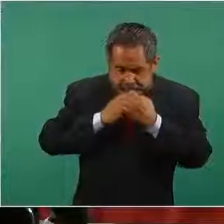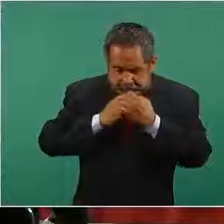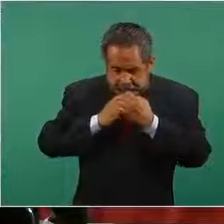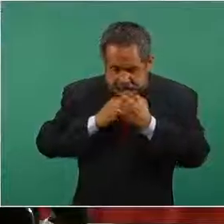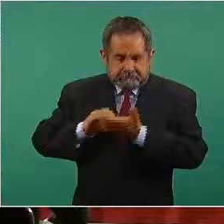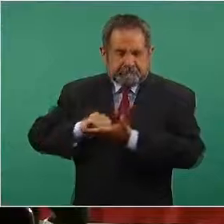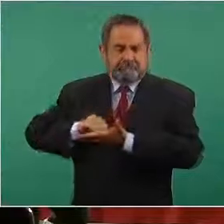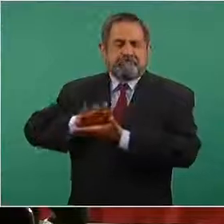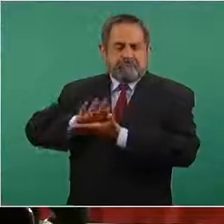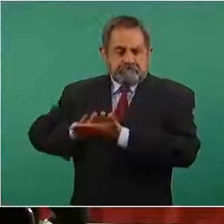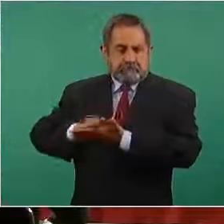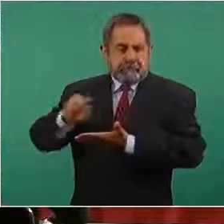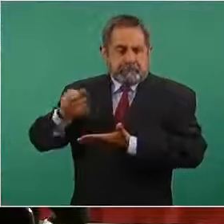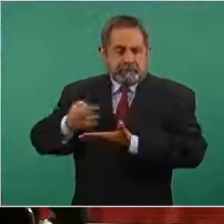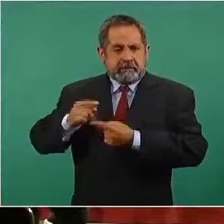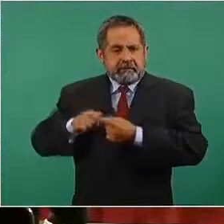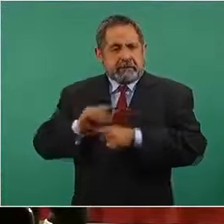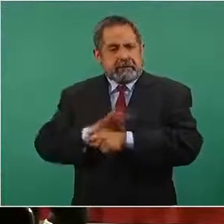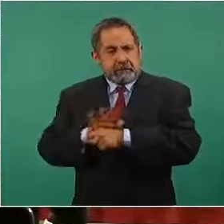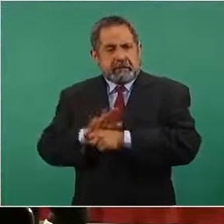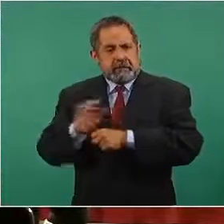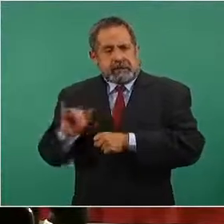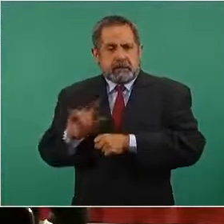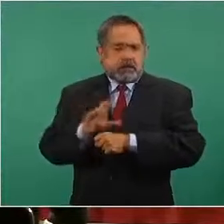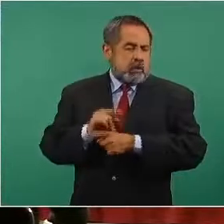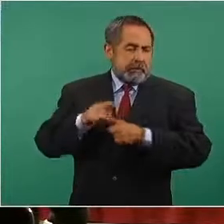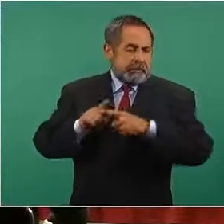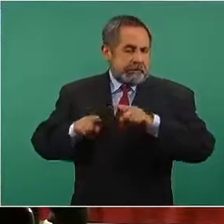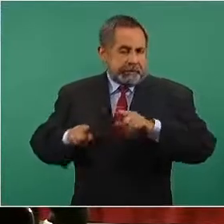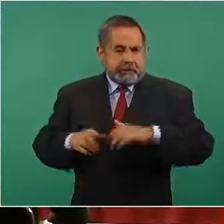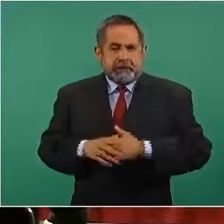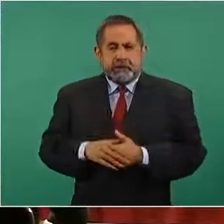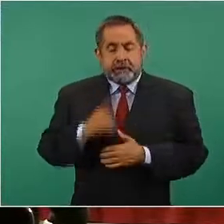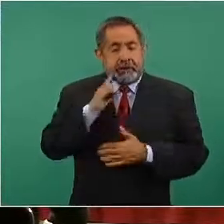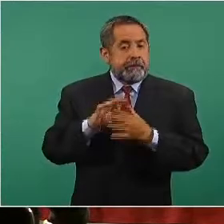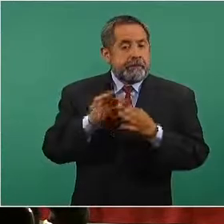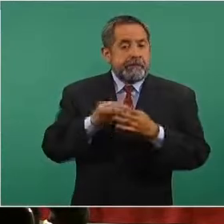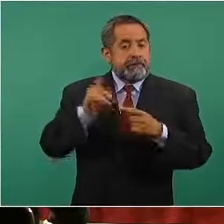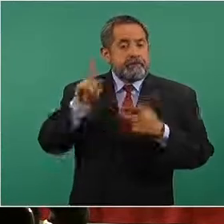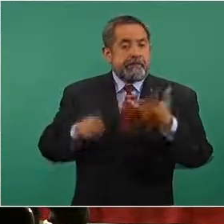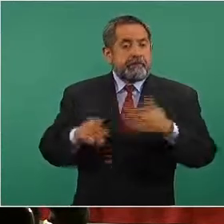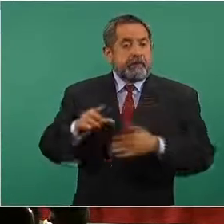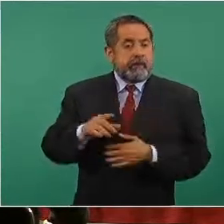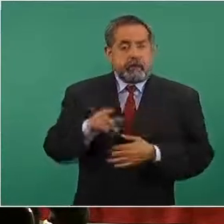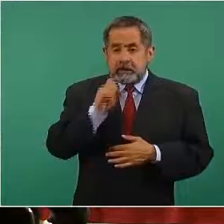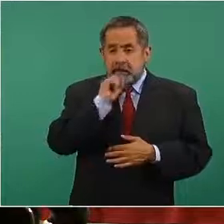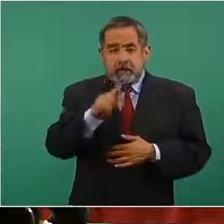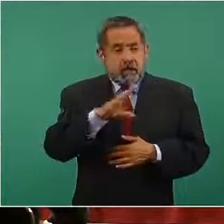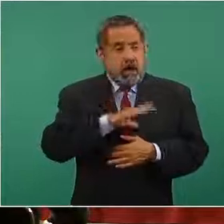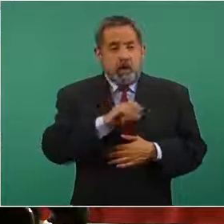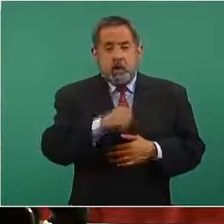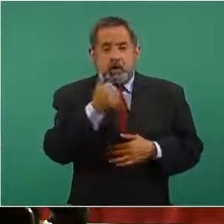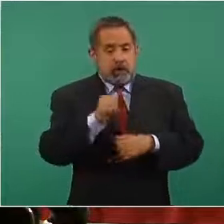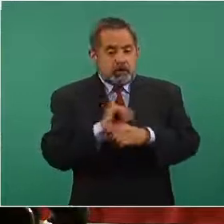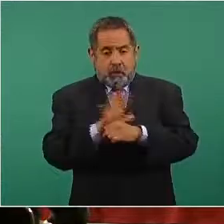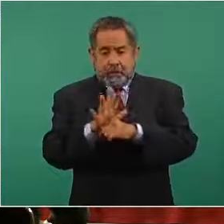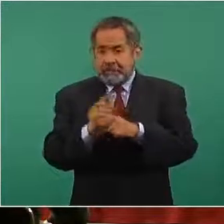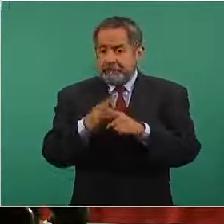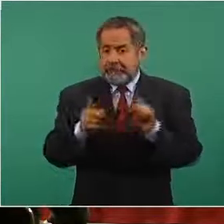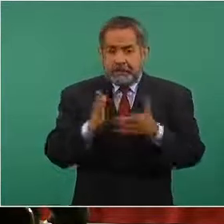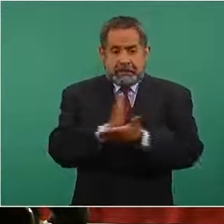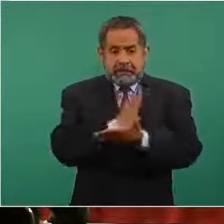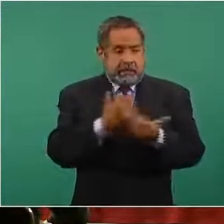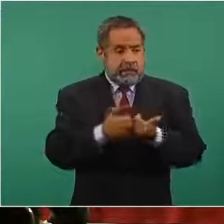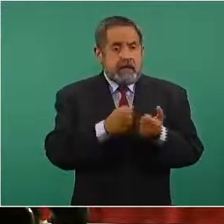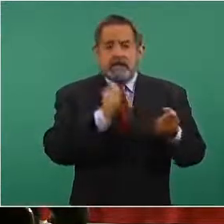¿no? Y eso es en lo que estamos. Pero lo que quería señalar en esto es que, como pueden ver, también hay otras causas que no están asociadas a COVID, pero